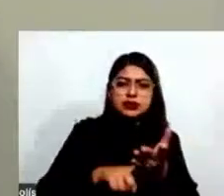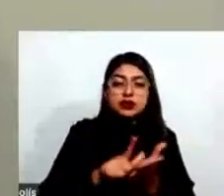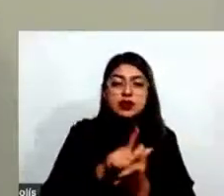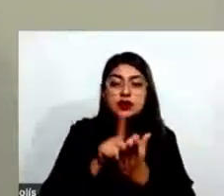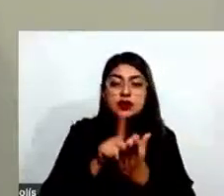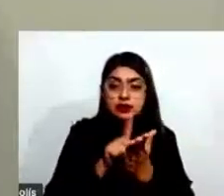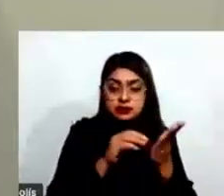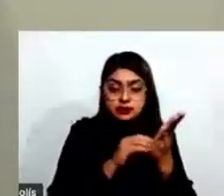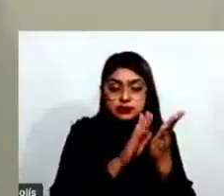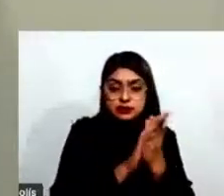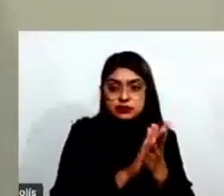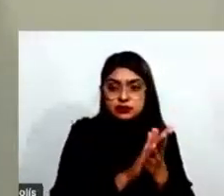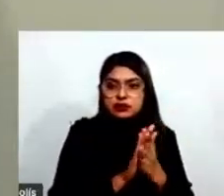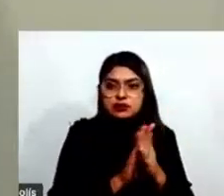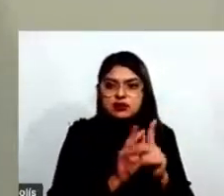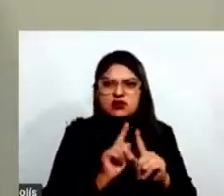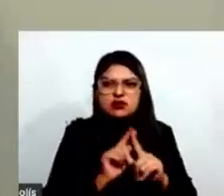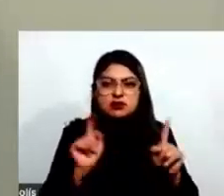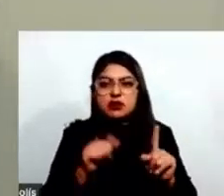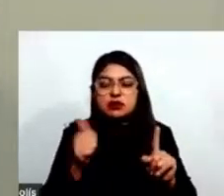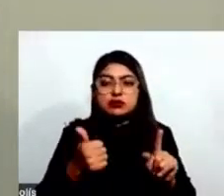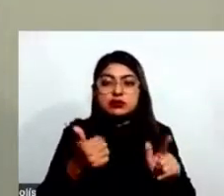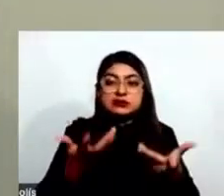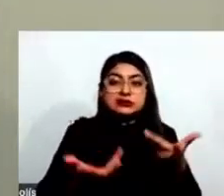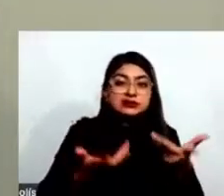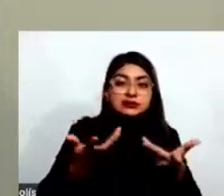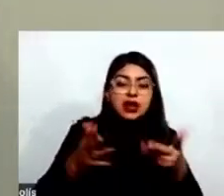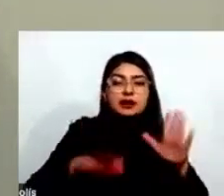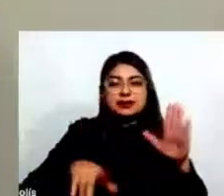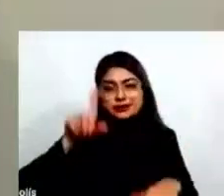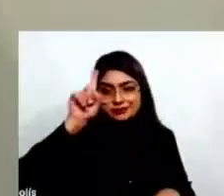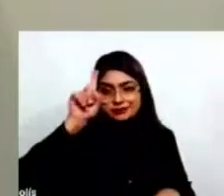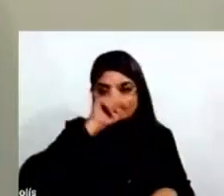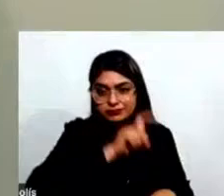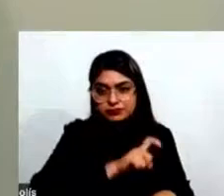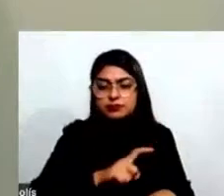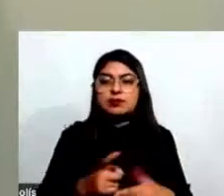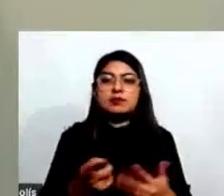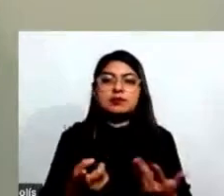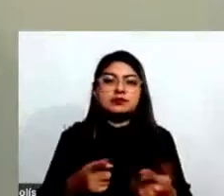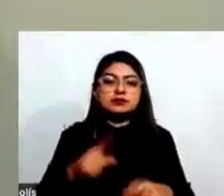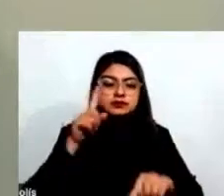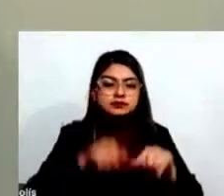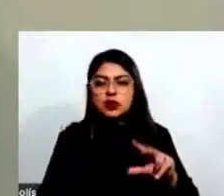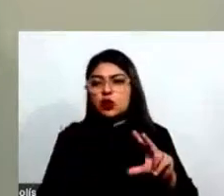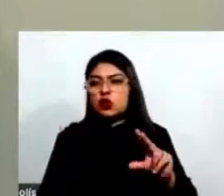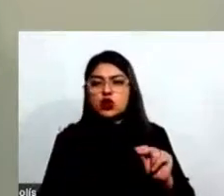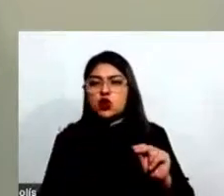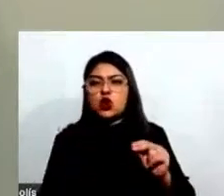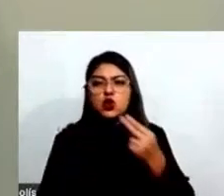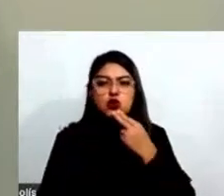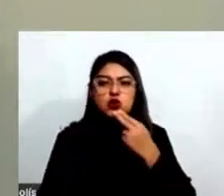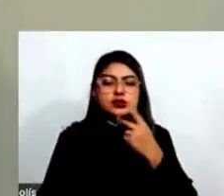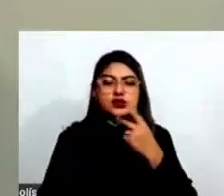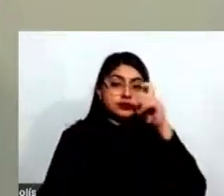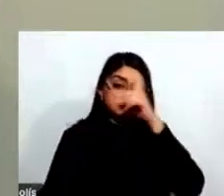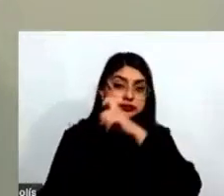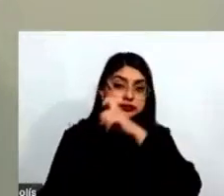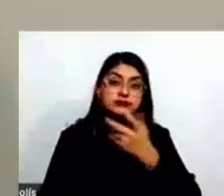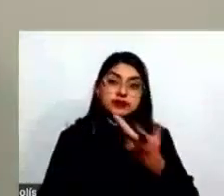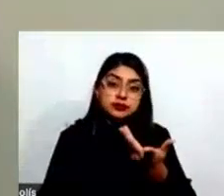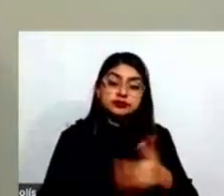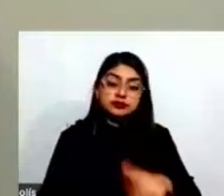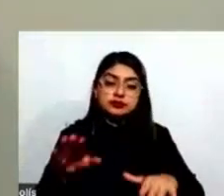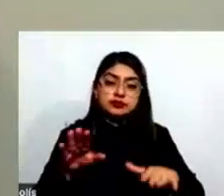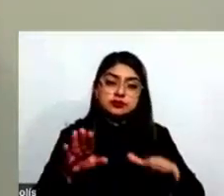difícil de resistir, especialmente en momentos de crisis en donde los operadores políticos tienden a